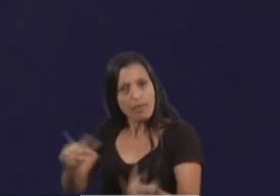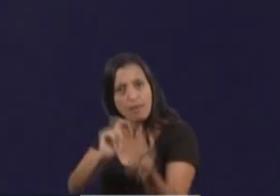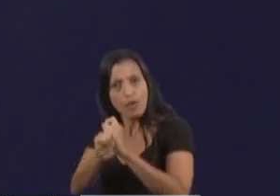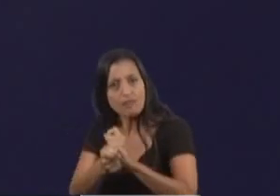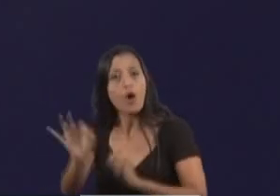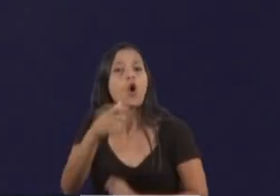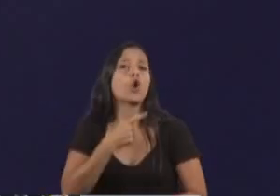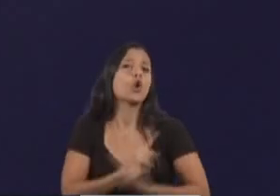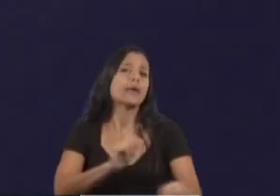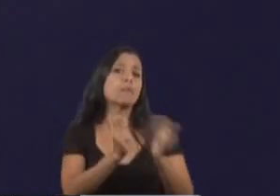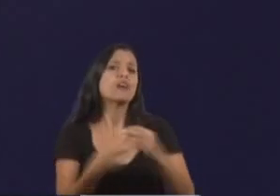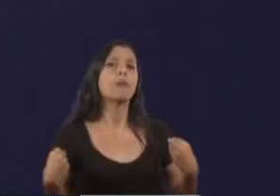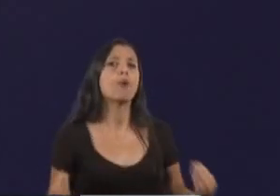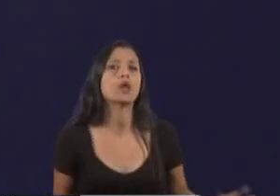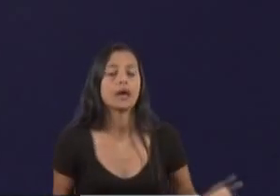modificar.